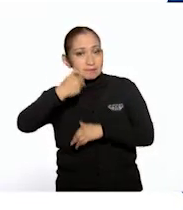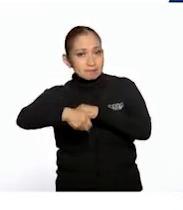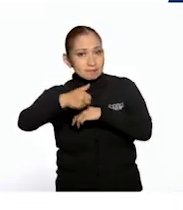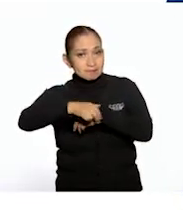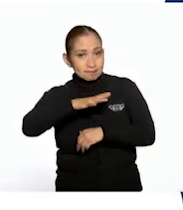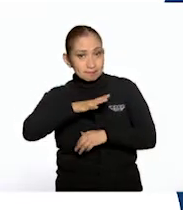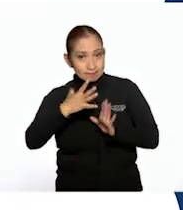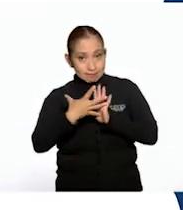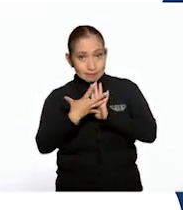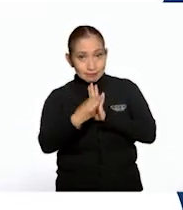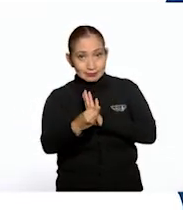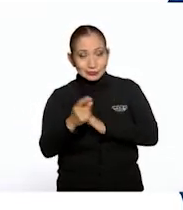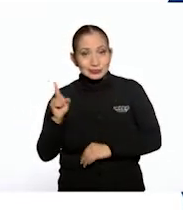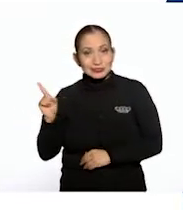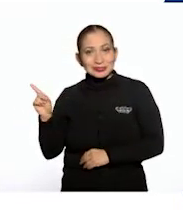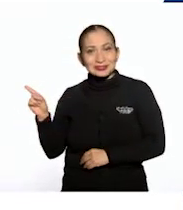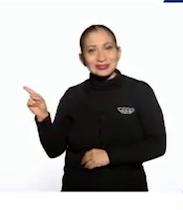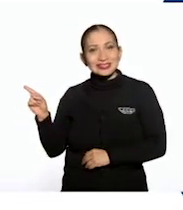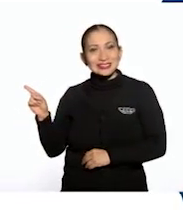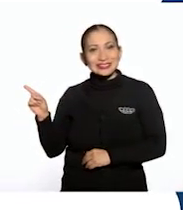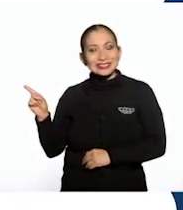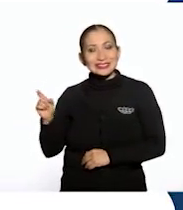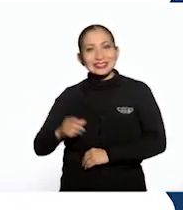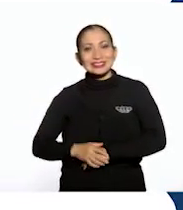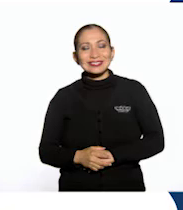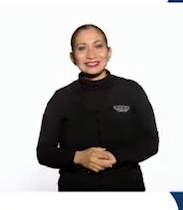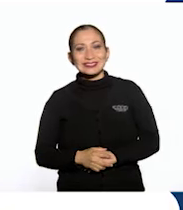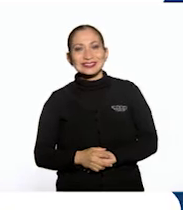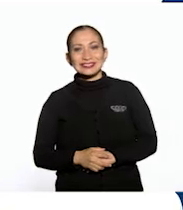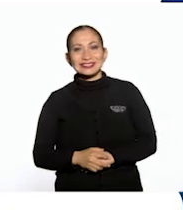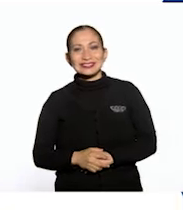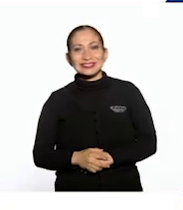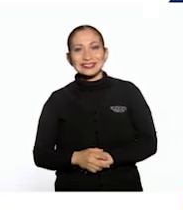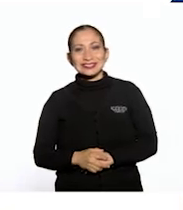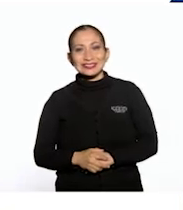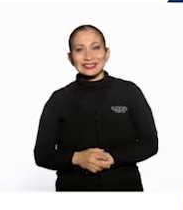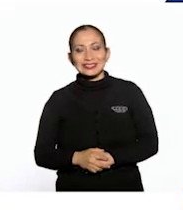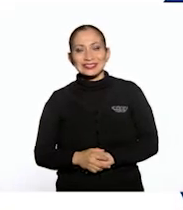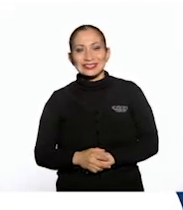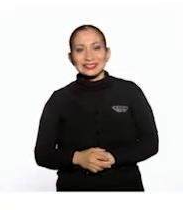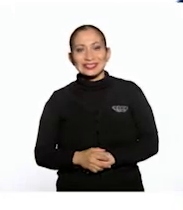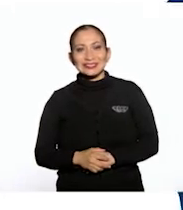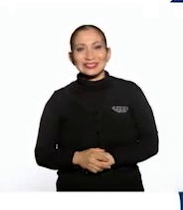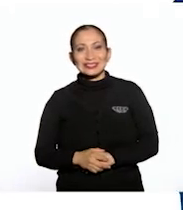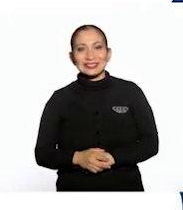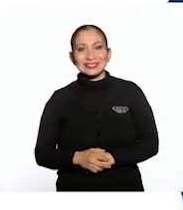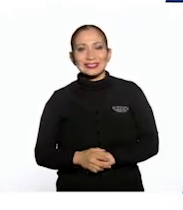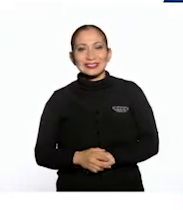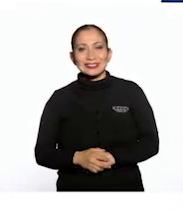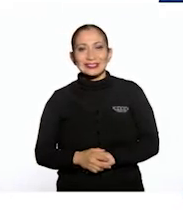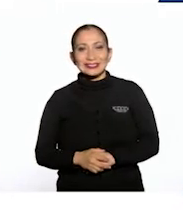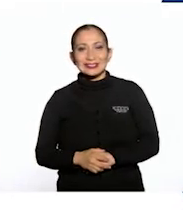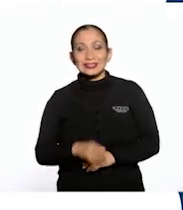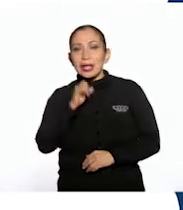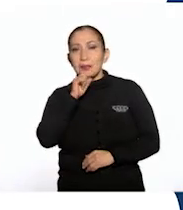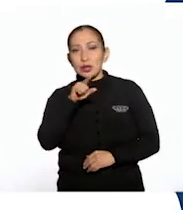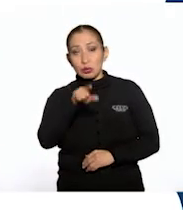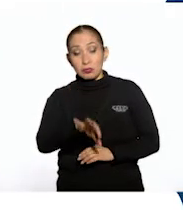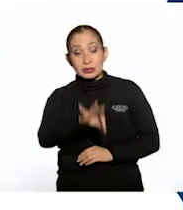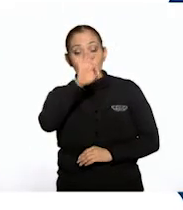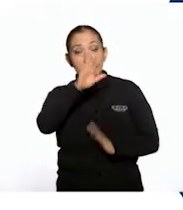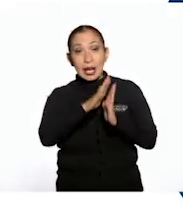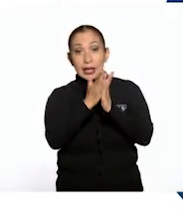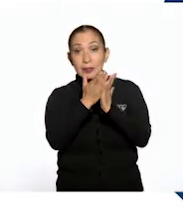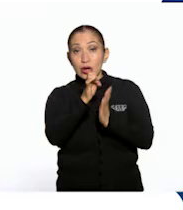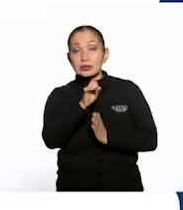teléfono 55 41 72 04 13 con 100 líneas. También puedes encontrar